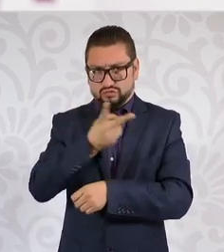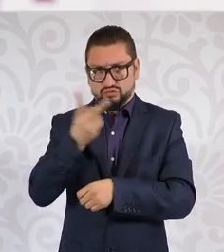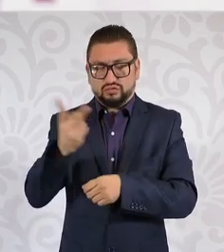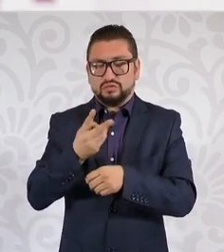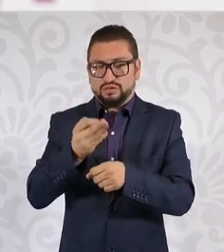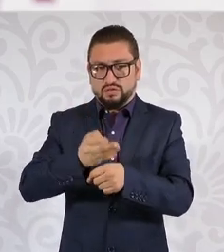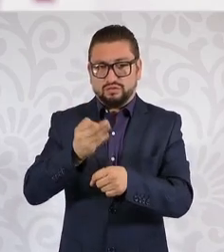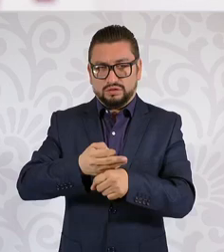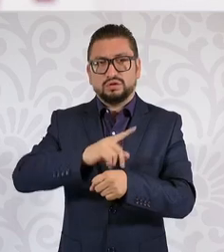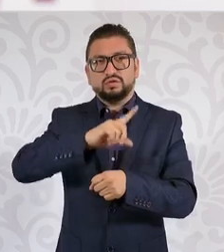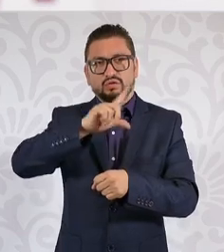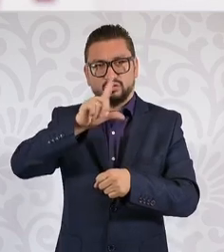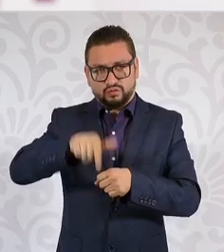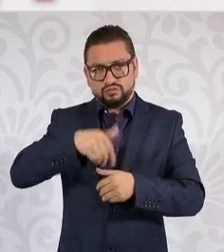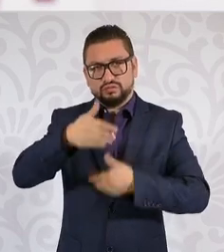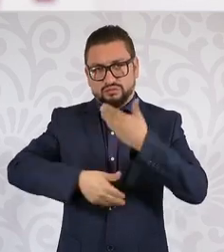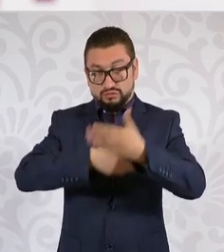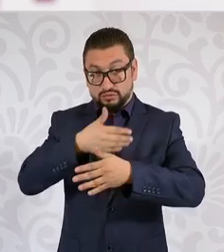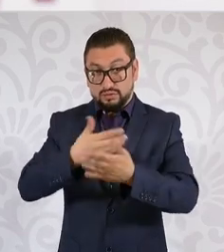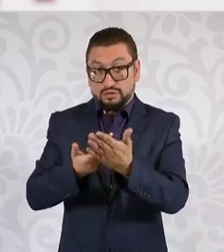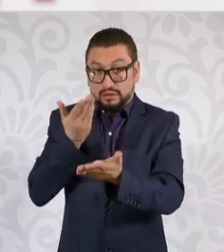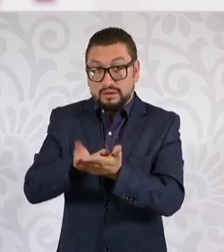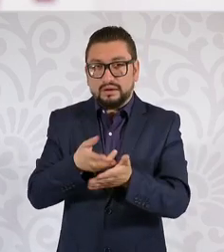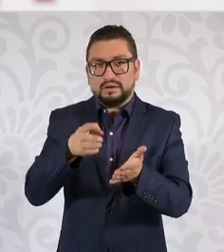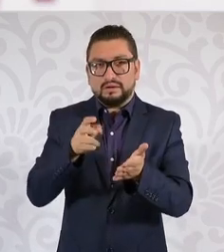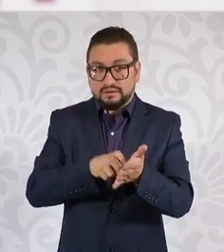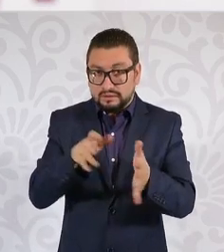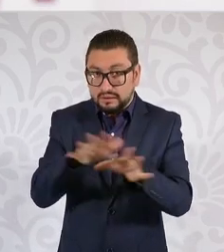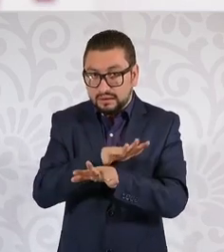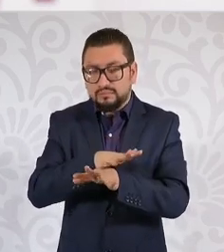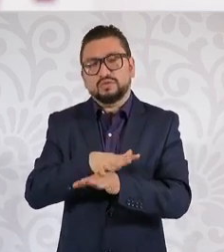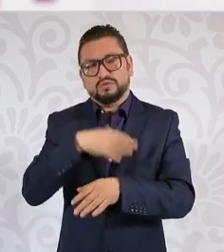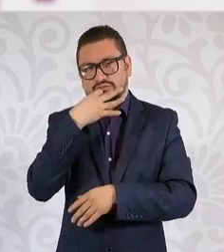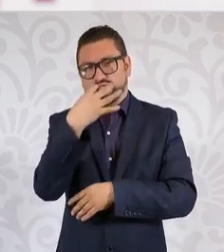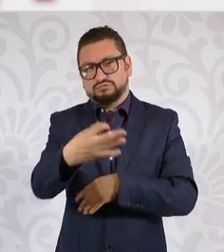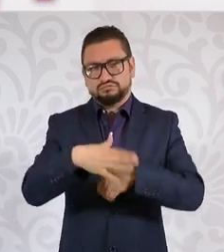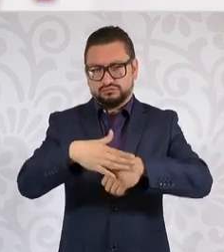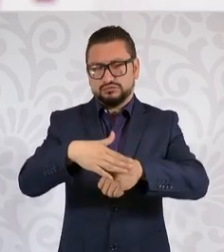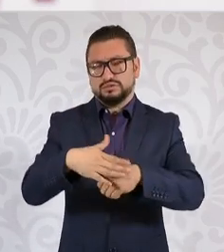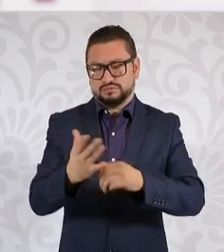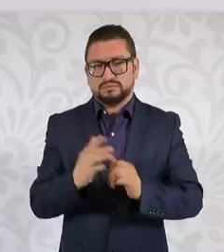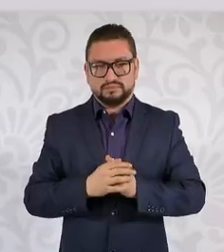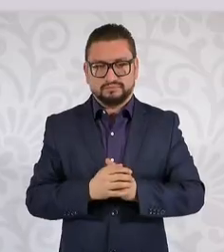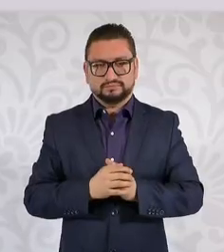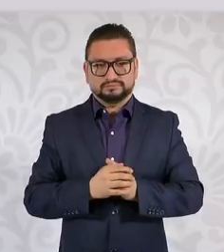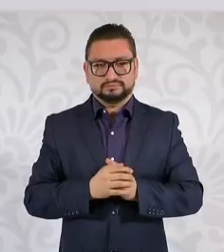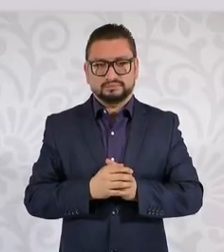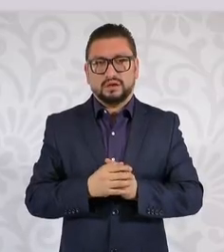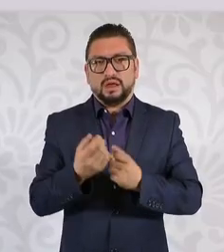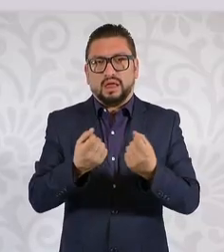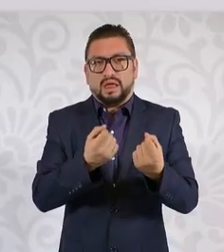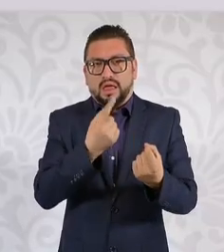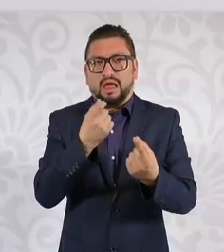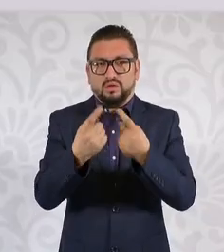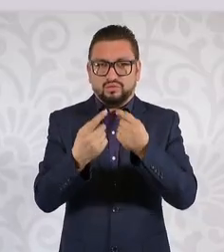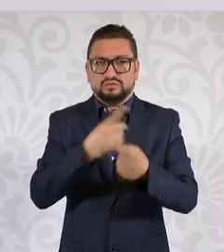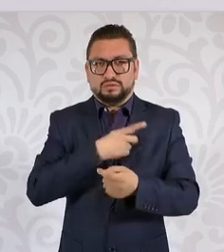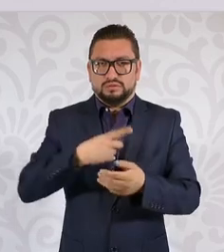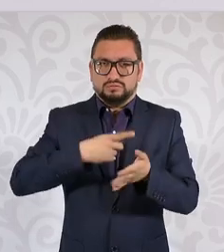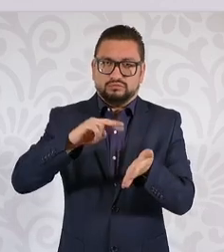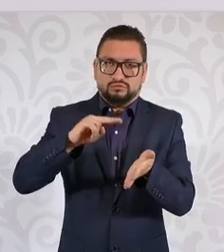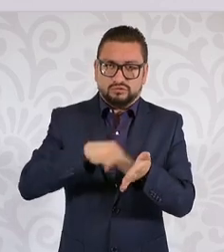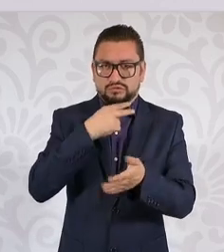cuando vayamos a proponer cambios, ya lo estaremos informando. Algunos tendrían que ser ratificados